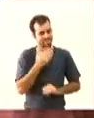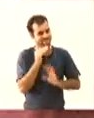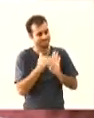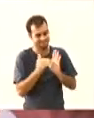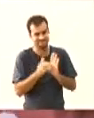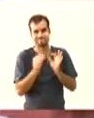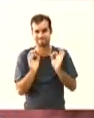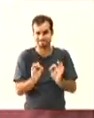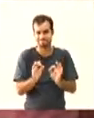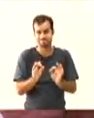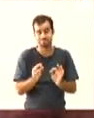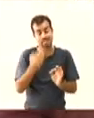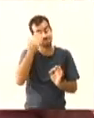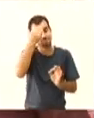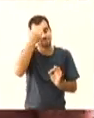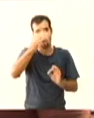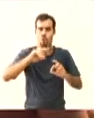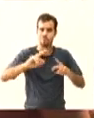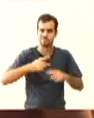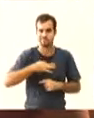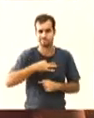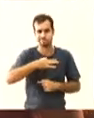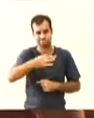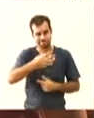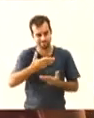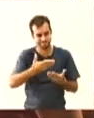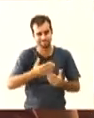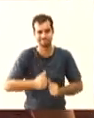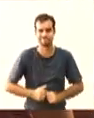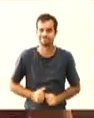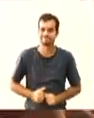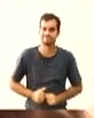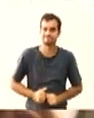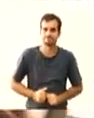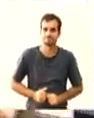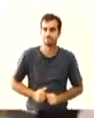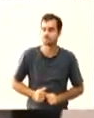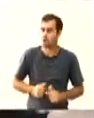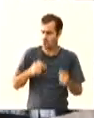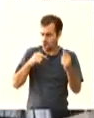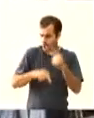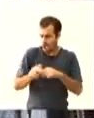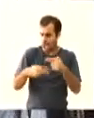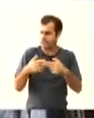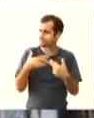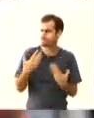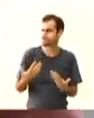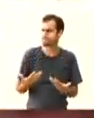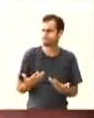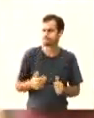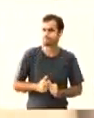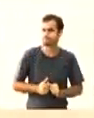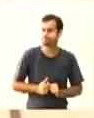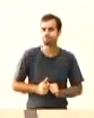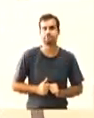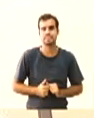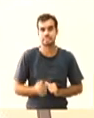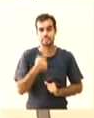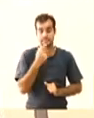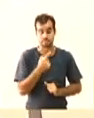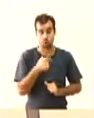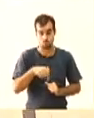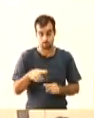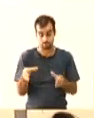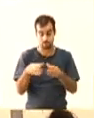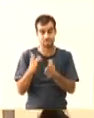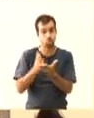Buenas tardes a ustedes y bueno, es un gusto volver a encontrarnos y estar aquí con ustedes hoy. Fabián, ¿qué está sucediendo hoy aquí? Bueno, en el día de hoy los estudiantes de la Universidad